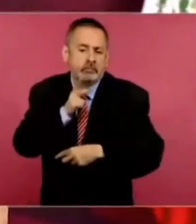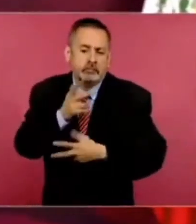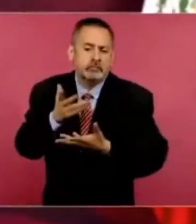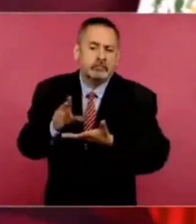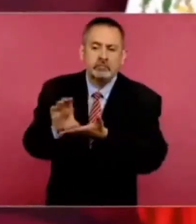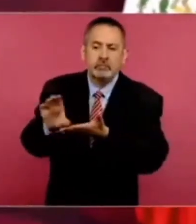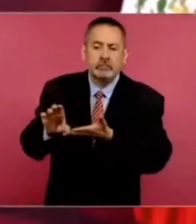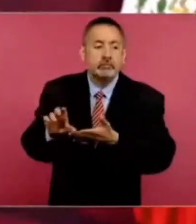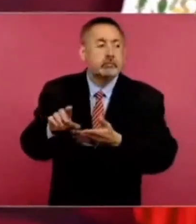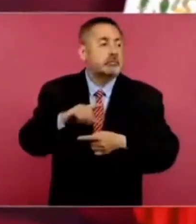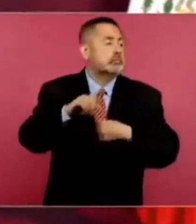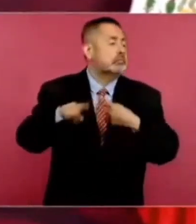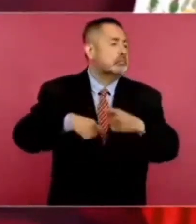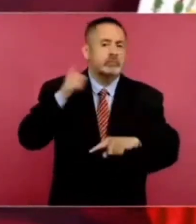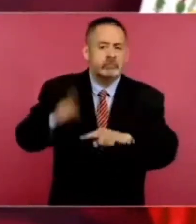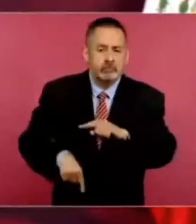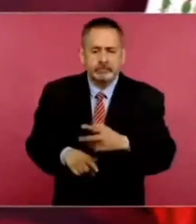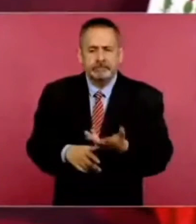se lo quitaron.